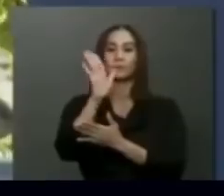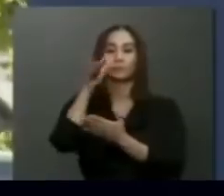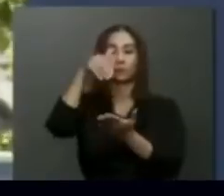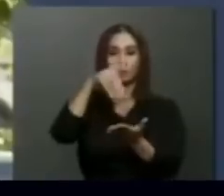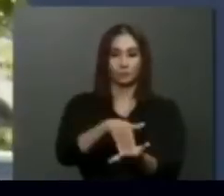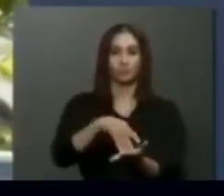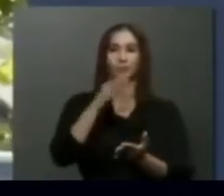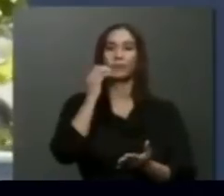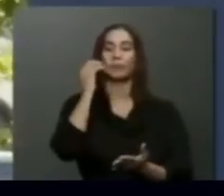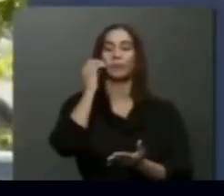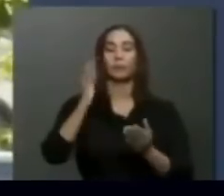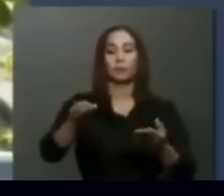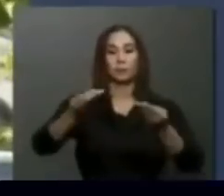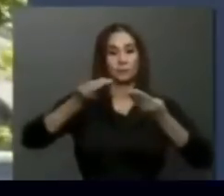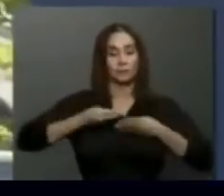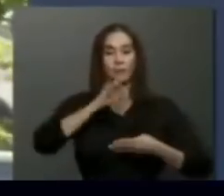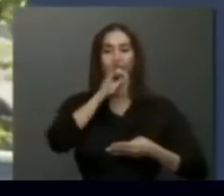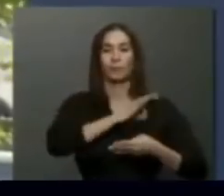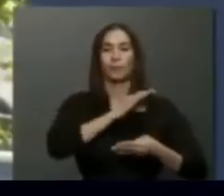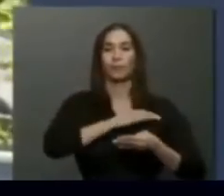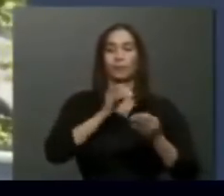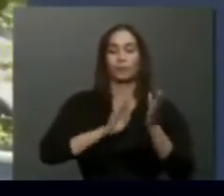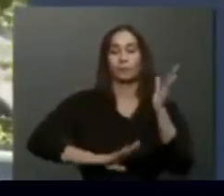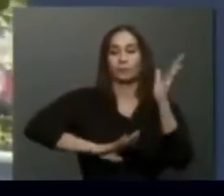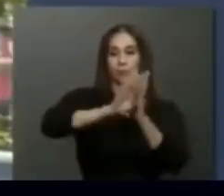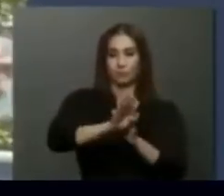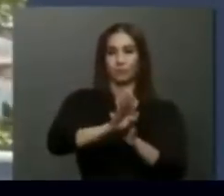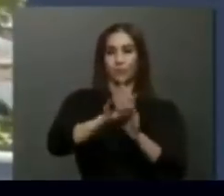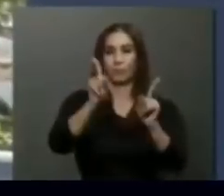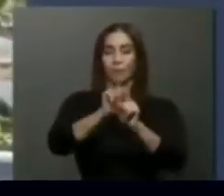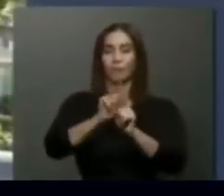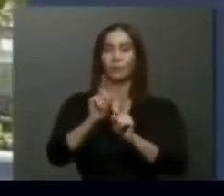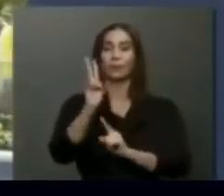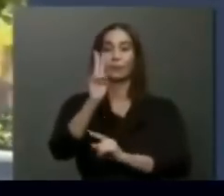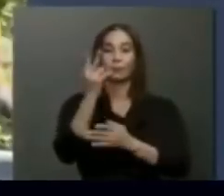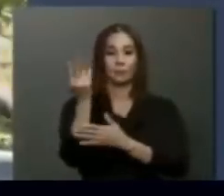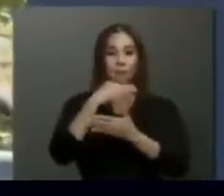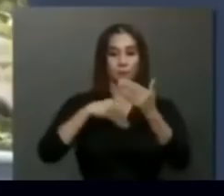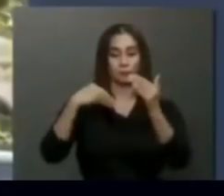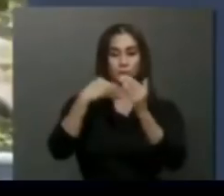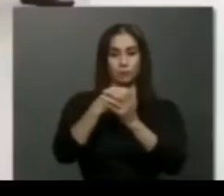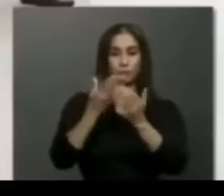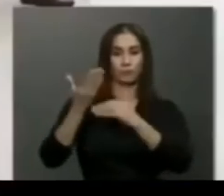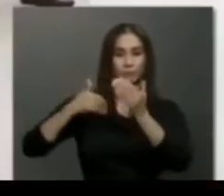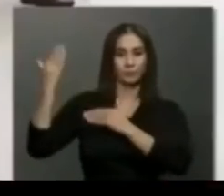1.350.000 hogares reciben los beneficios de Supérate y del doble de lo que era antes.